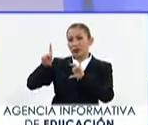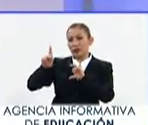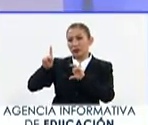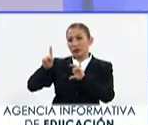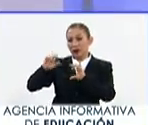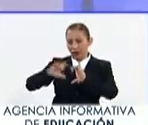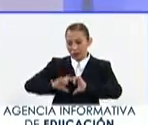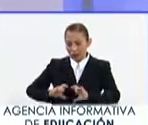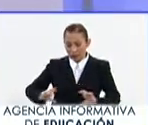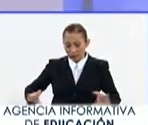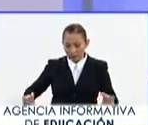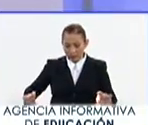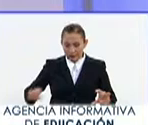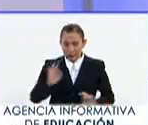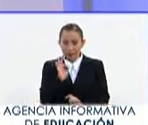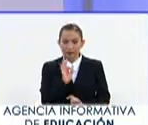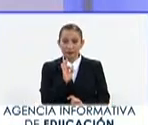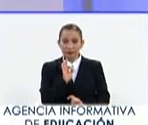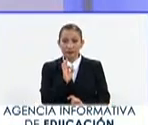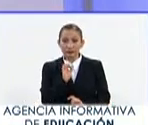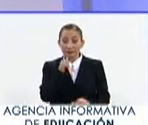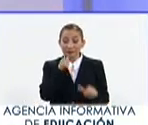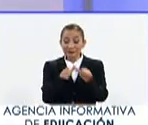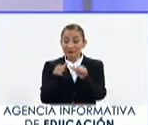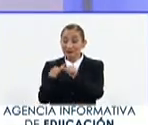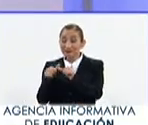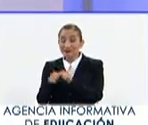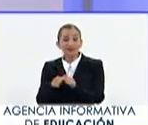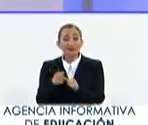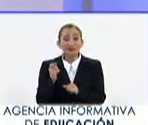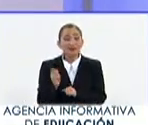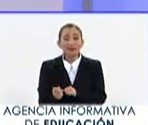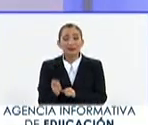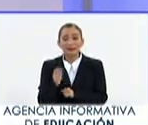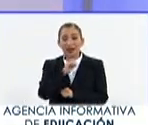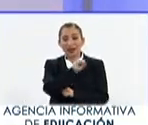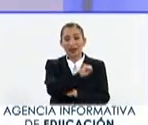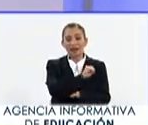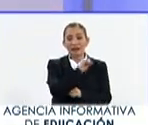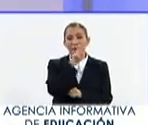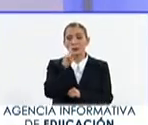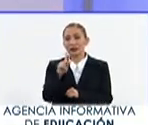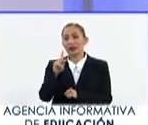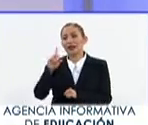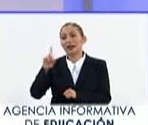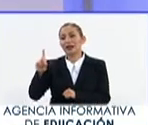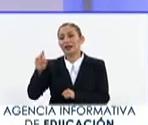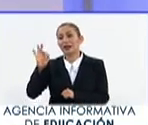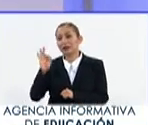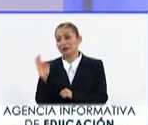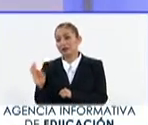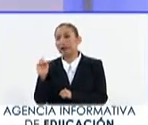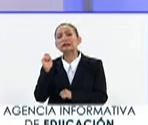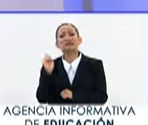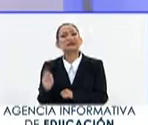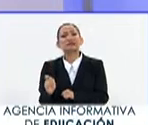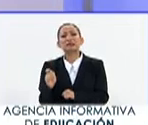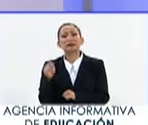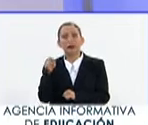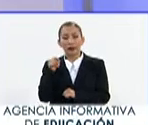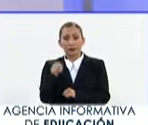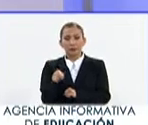después le sigue el bloque F. Estas letras S, P, D y F se